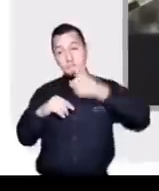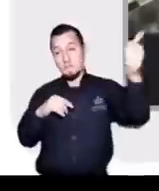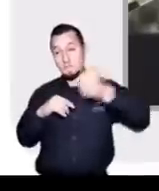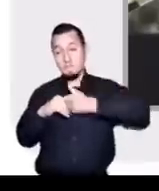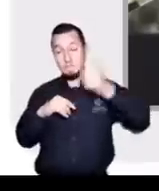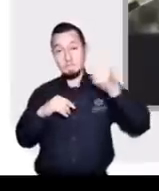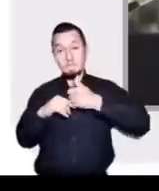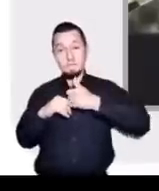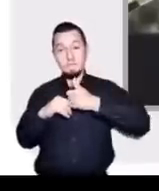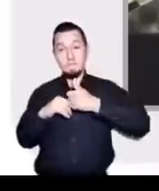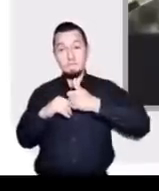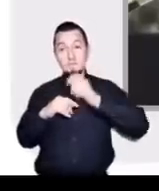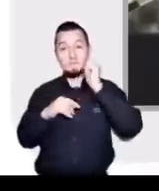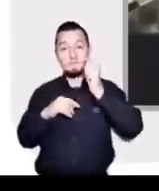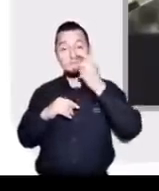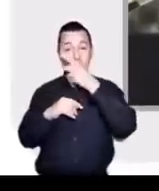de la línea